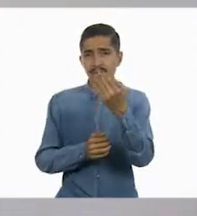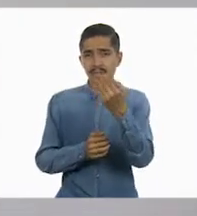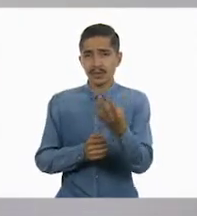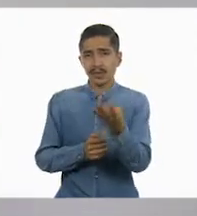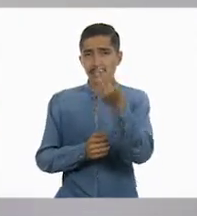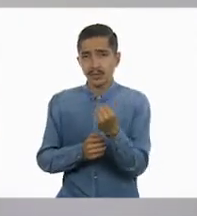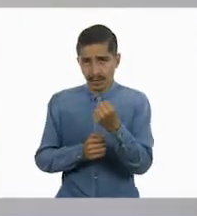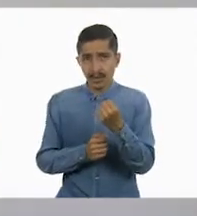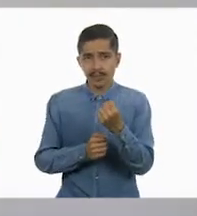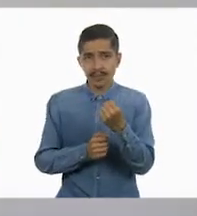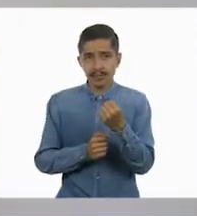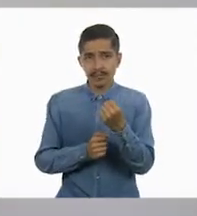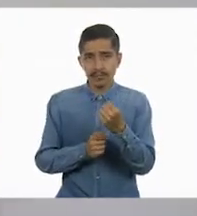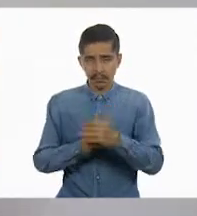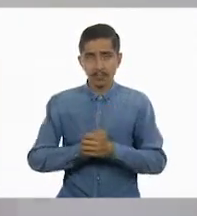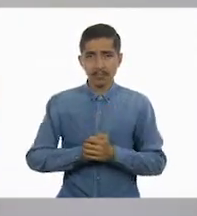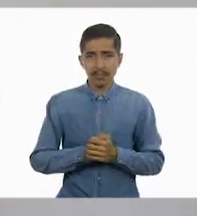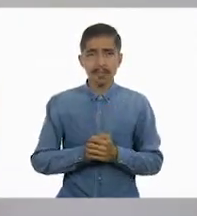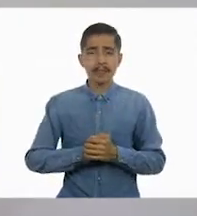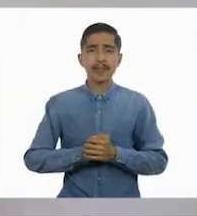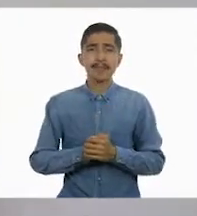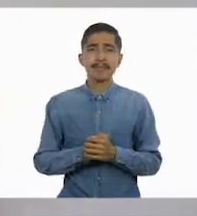13.607.259. Ajá.